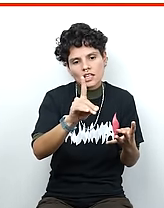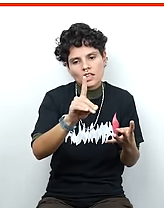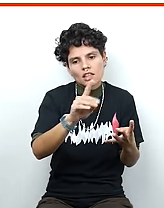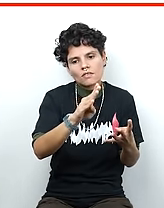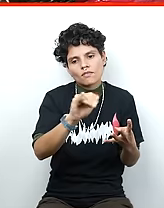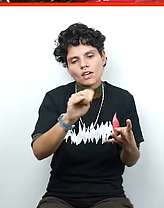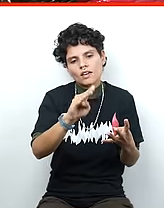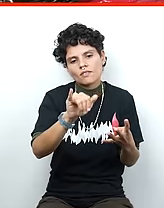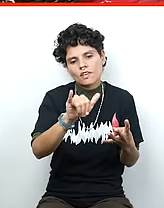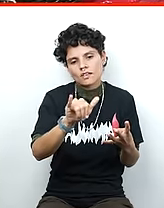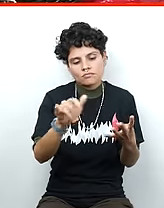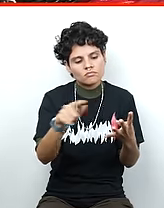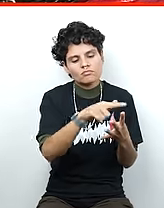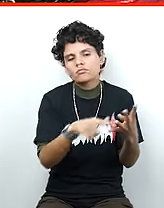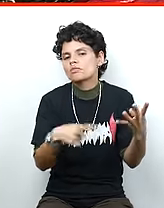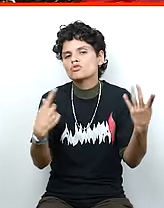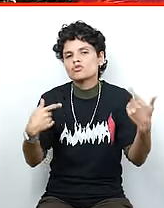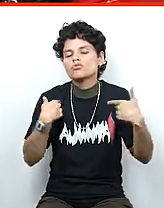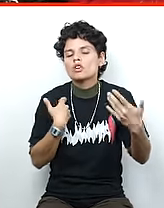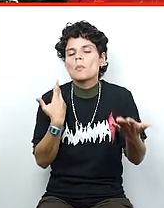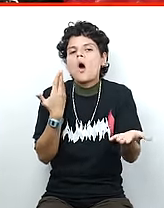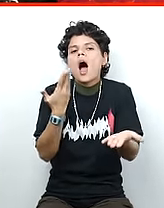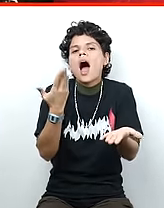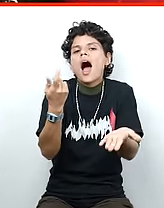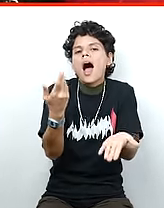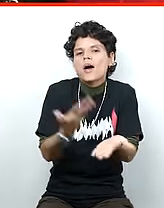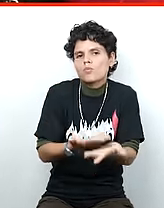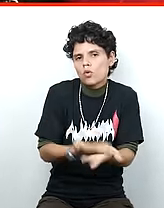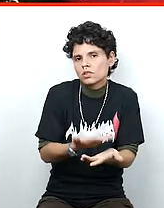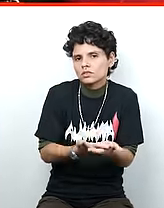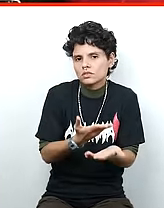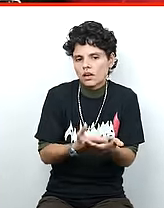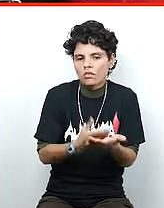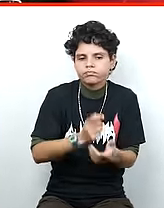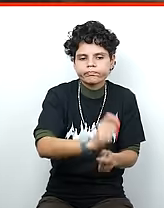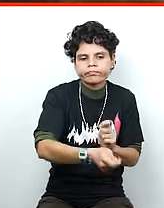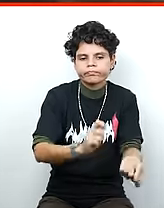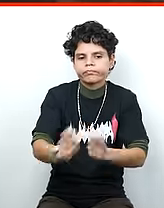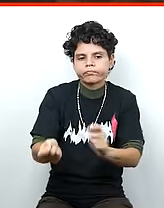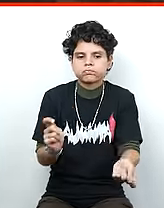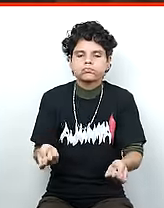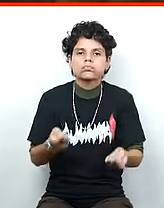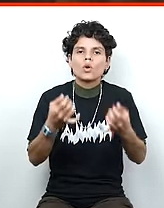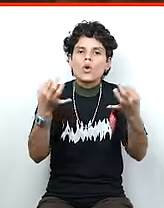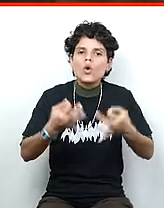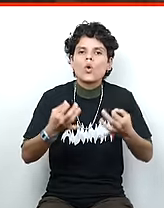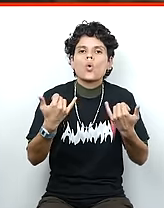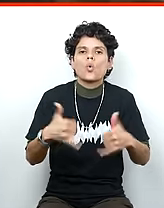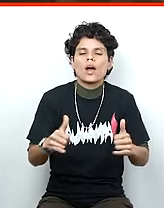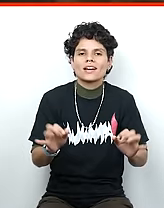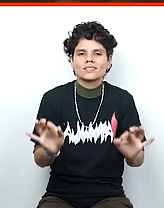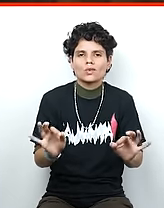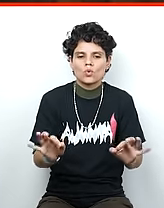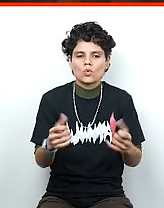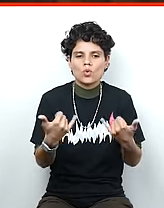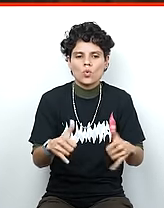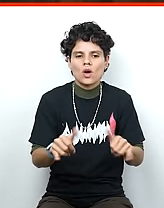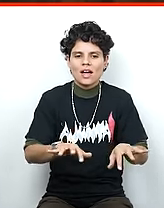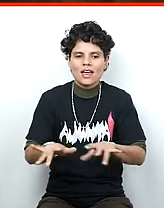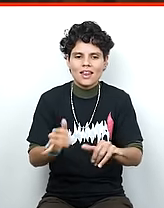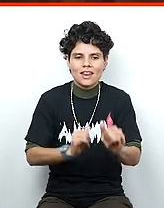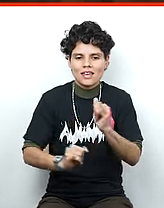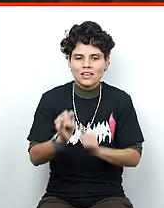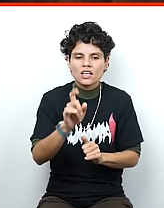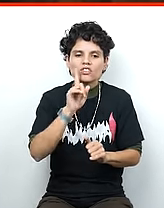Y Kid Baby. Sí. Estas son tus fichas. Sí. Ah, voy a ganar. Voy a ellos, voy a ellos. Eso, juega seguro, juega en línea. Además, tenemos un código